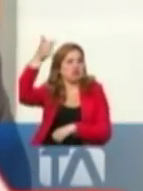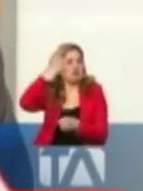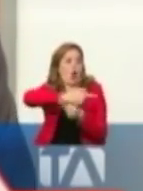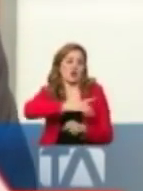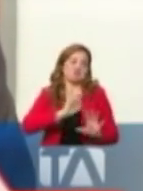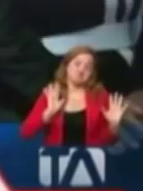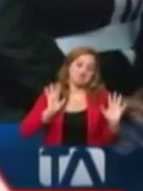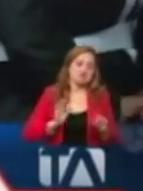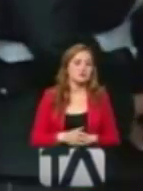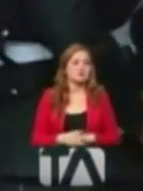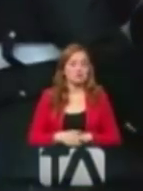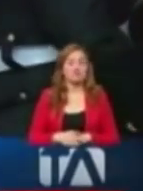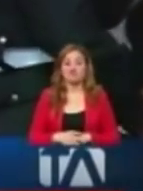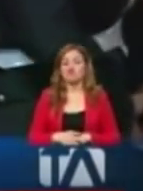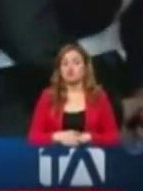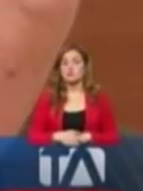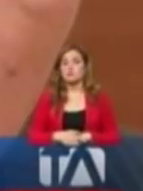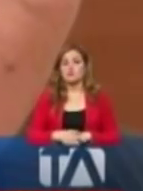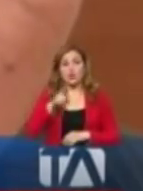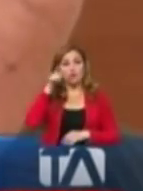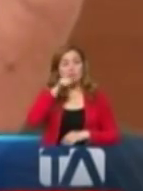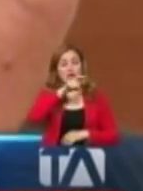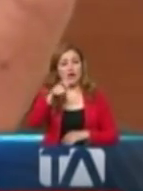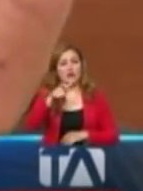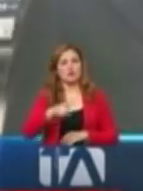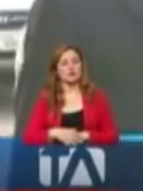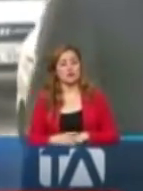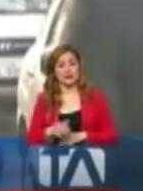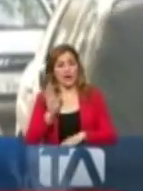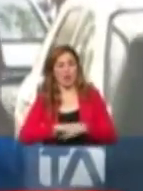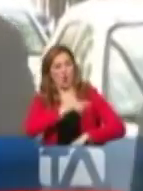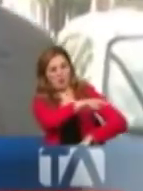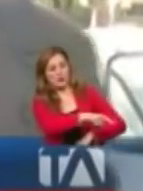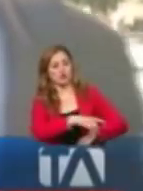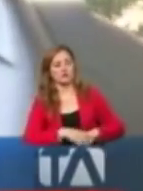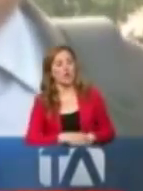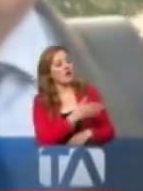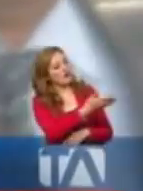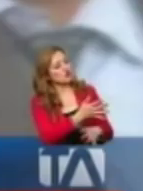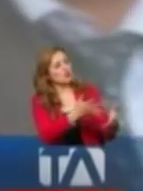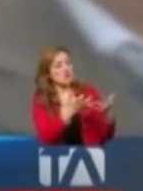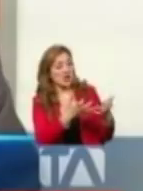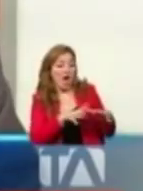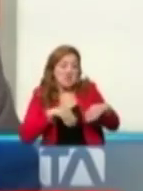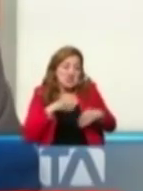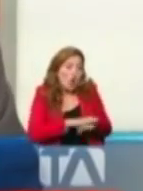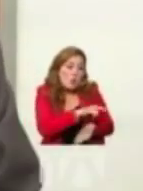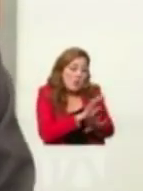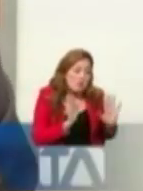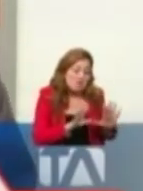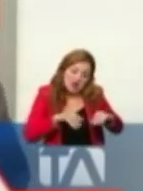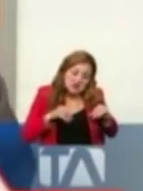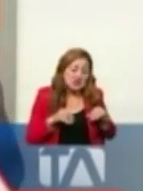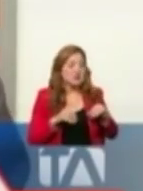esto viene de arriba. Y cuenta que el fiscal que lo acusó no tuvo empacho en hacerle varias ofertas a cambio de beneficios. Tal vez serían